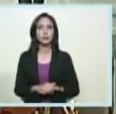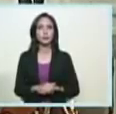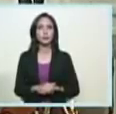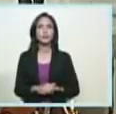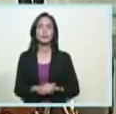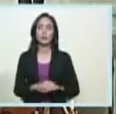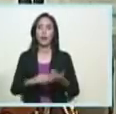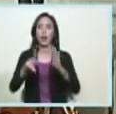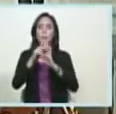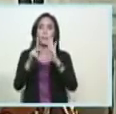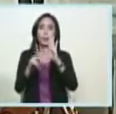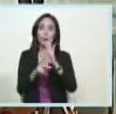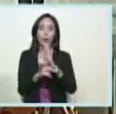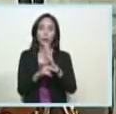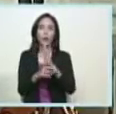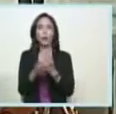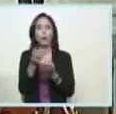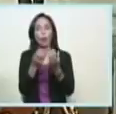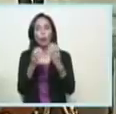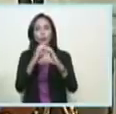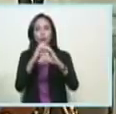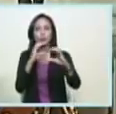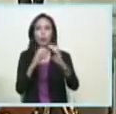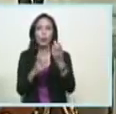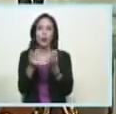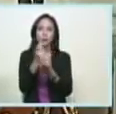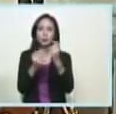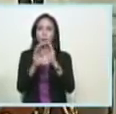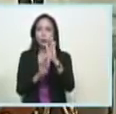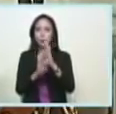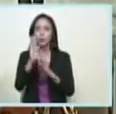este programa de recuperación económica transformación